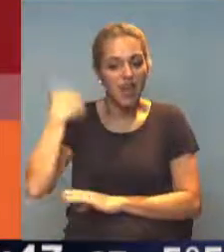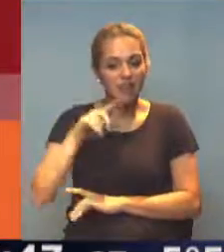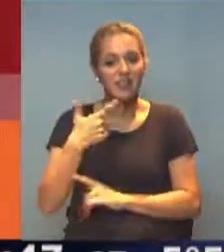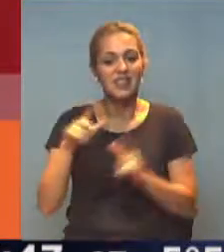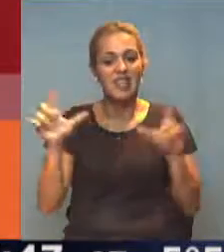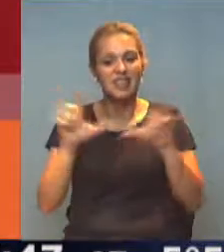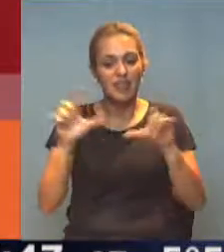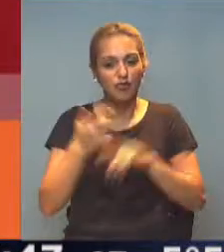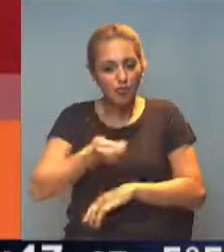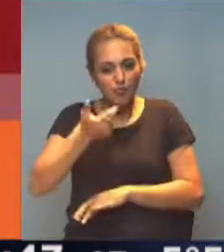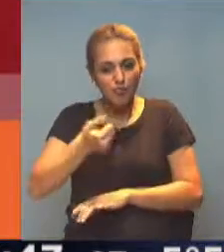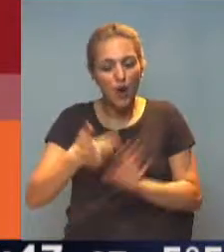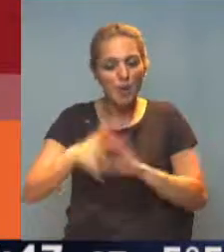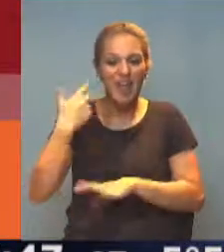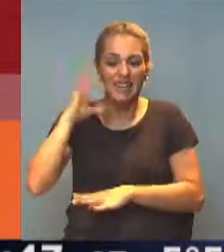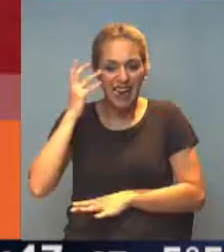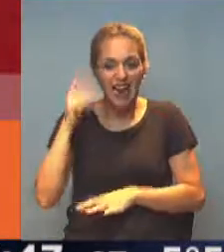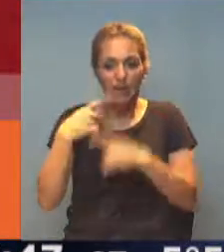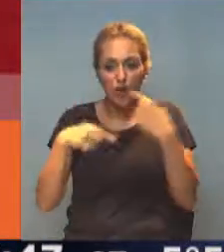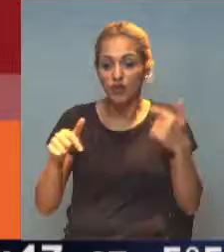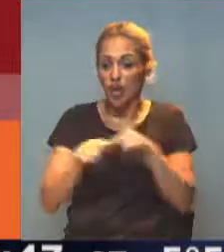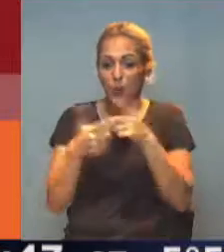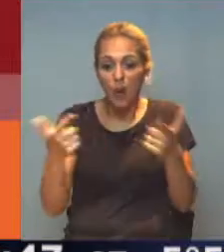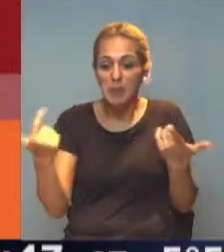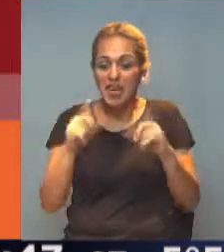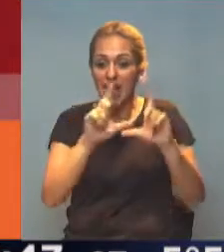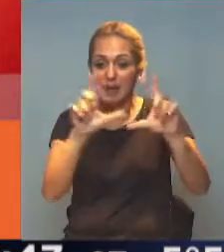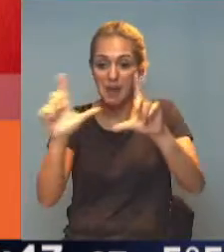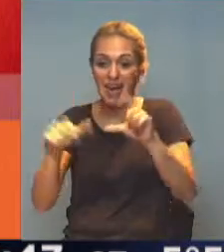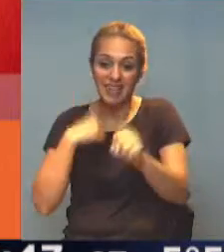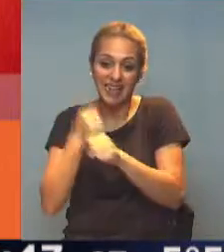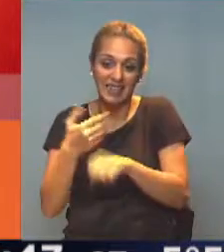tipo de cosas a través de, bueno, no había imagen obviamente hasta ese momento,